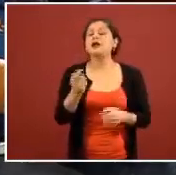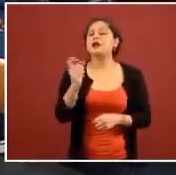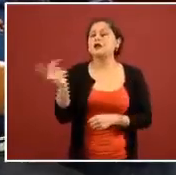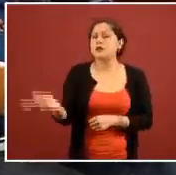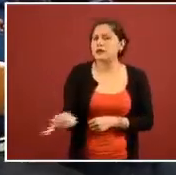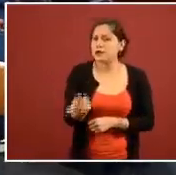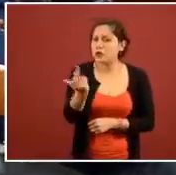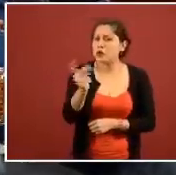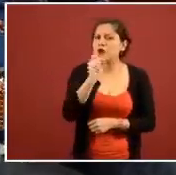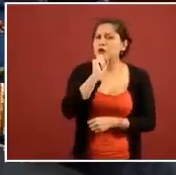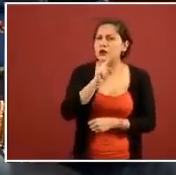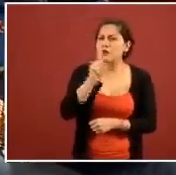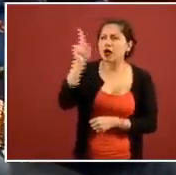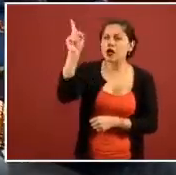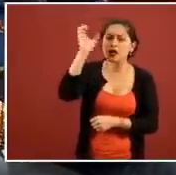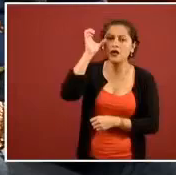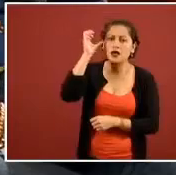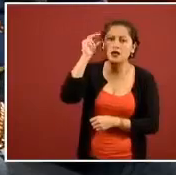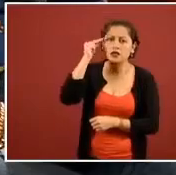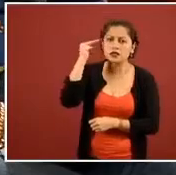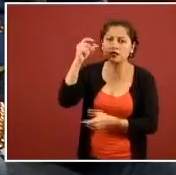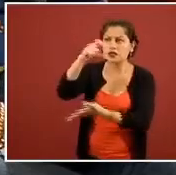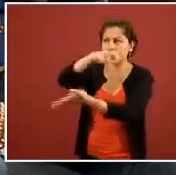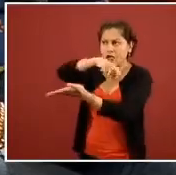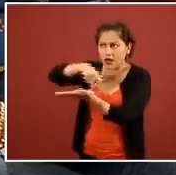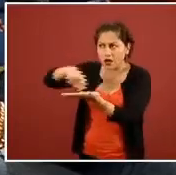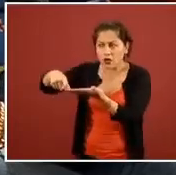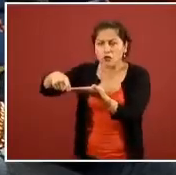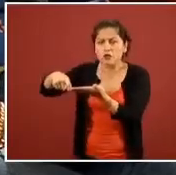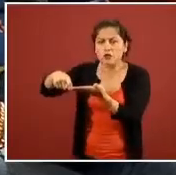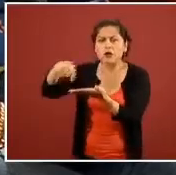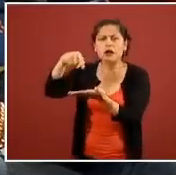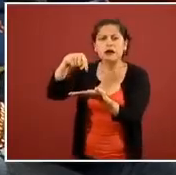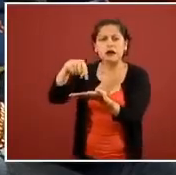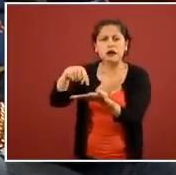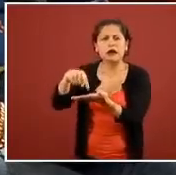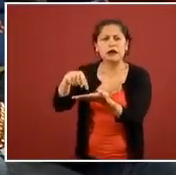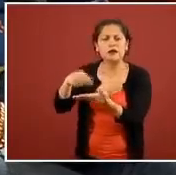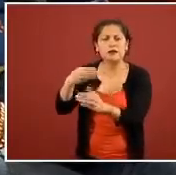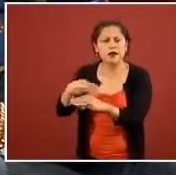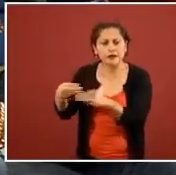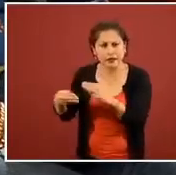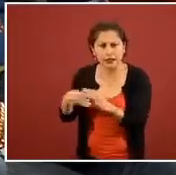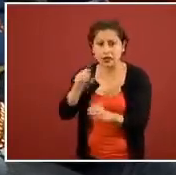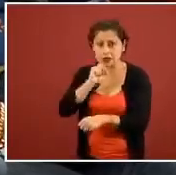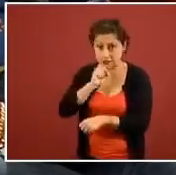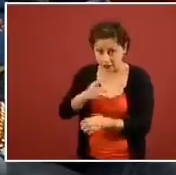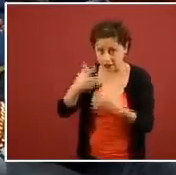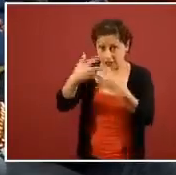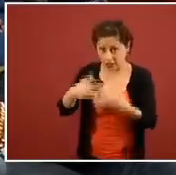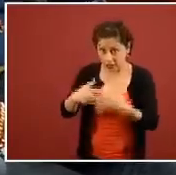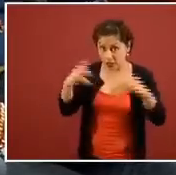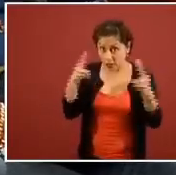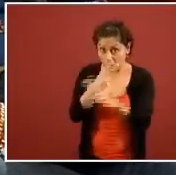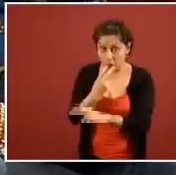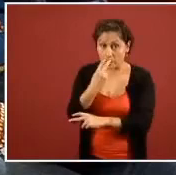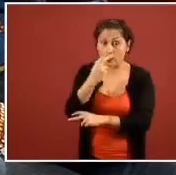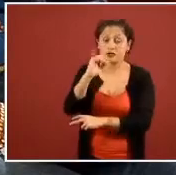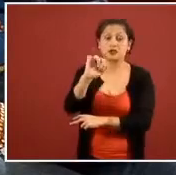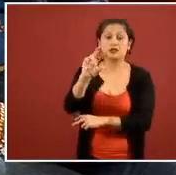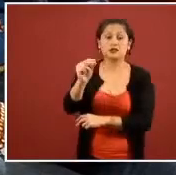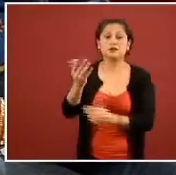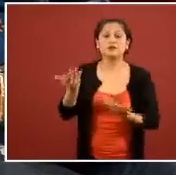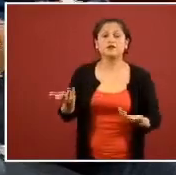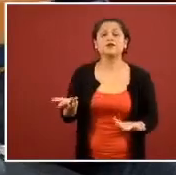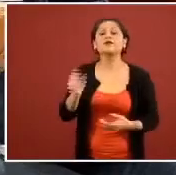haciendo en China se incluye algún número de ventiladores. También preguntarle, y disculpe el abuso,